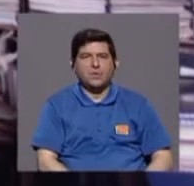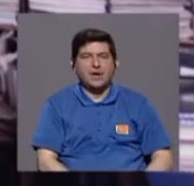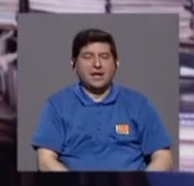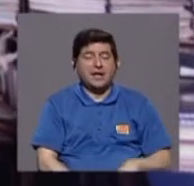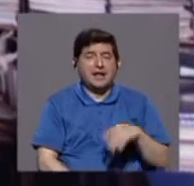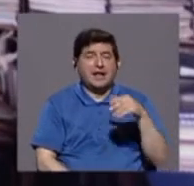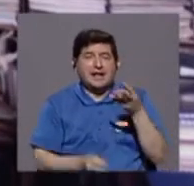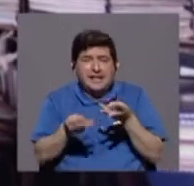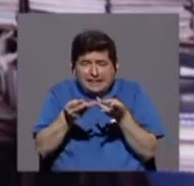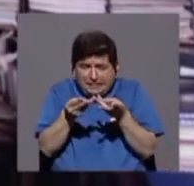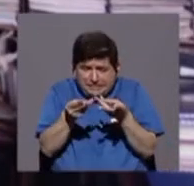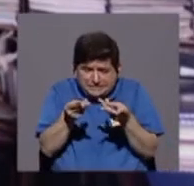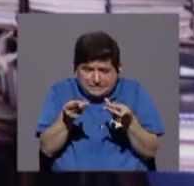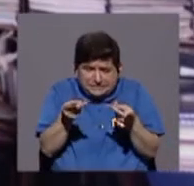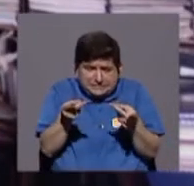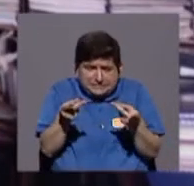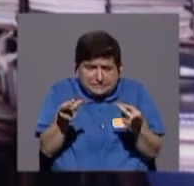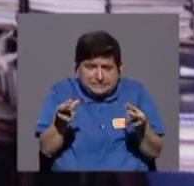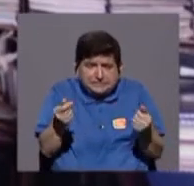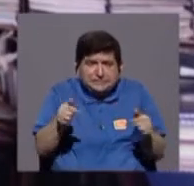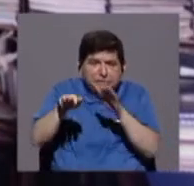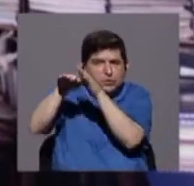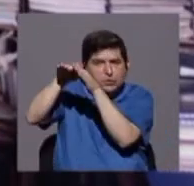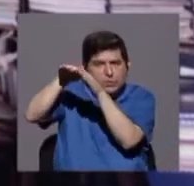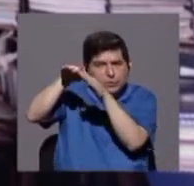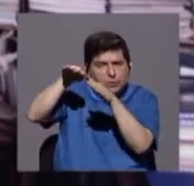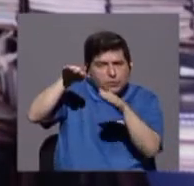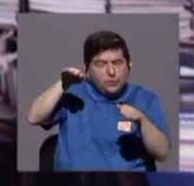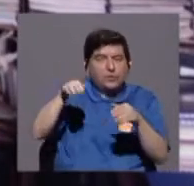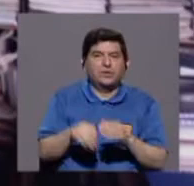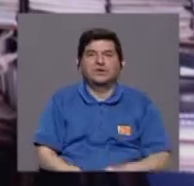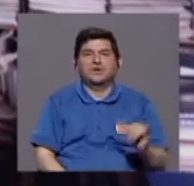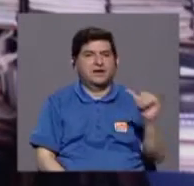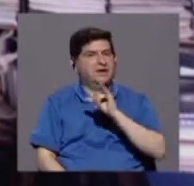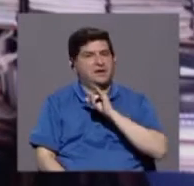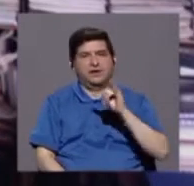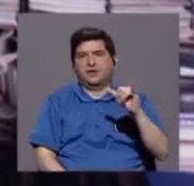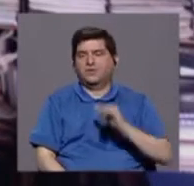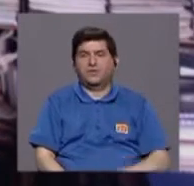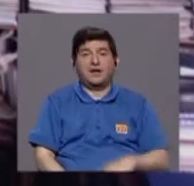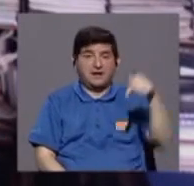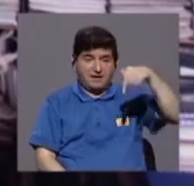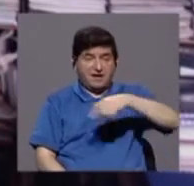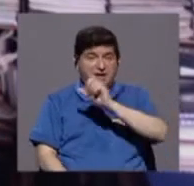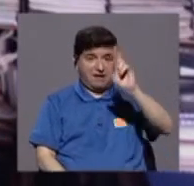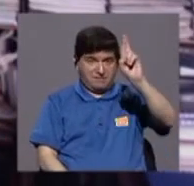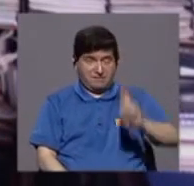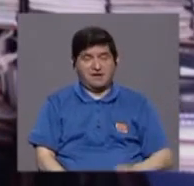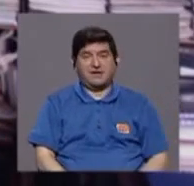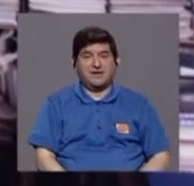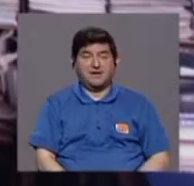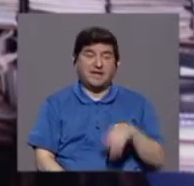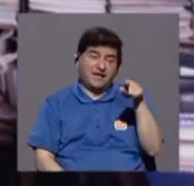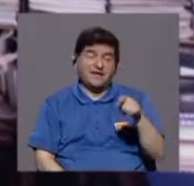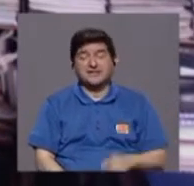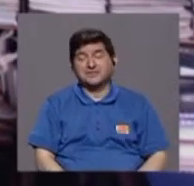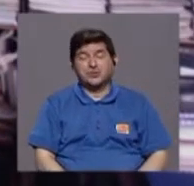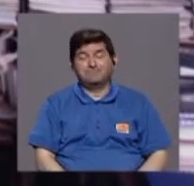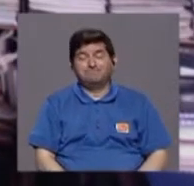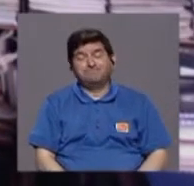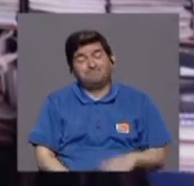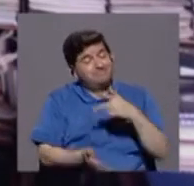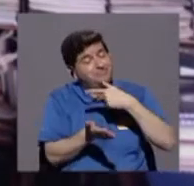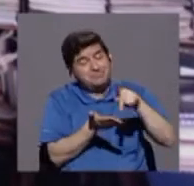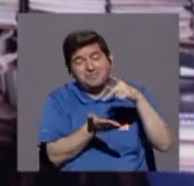van deteriorando los suelos de Costa Rica. O sea, es el precio de la